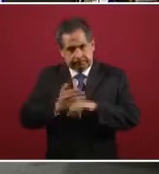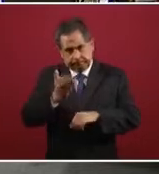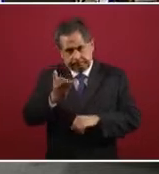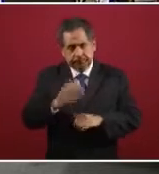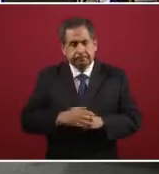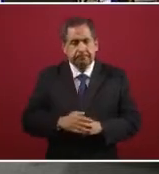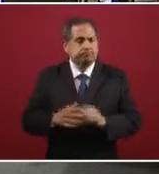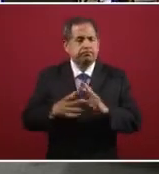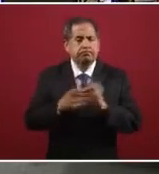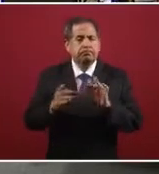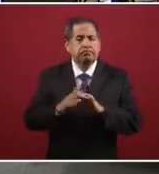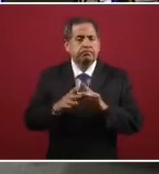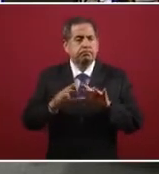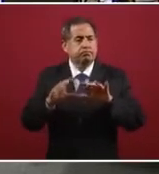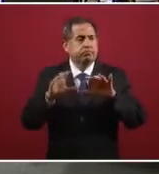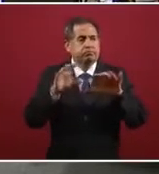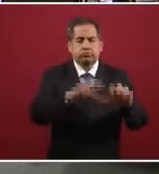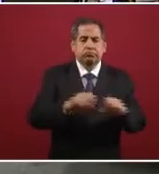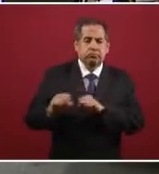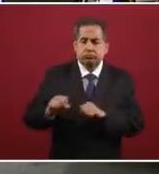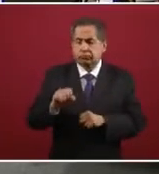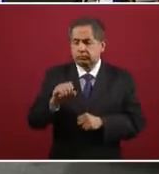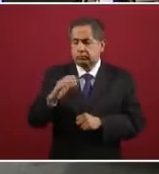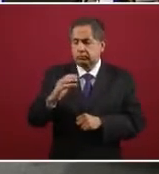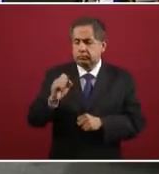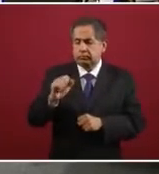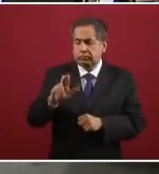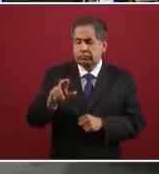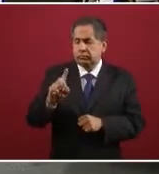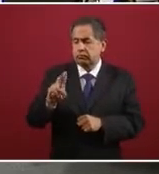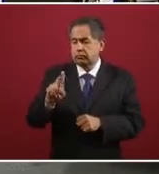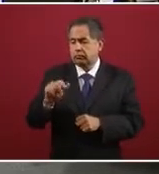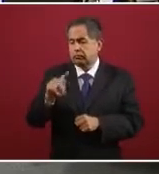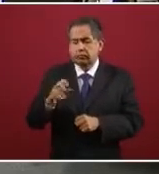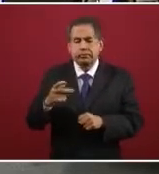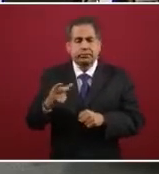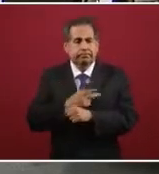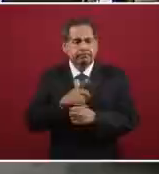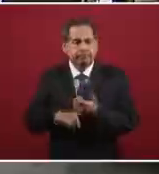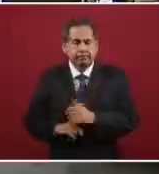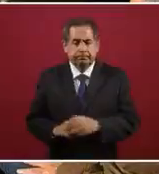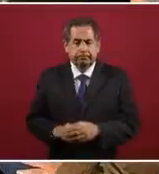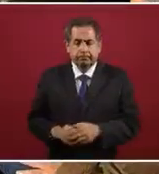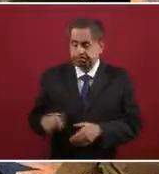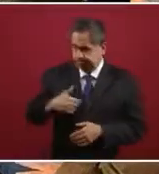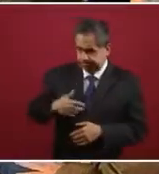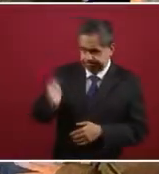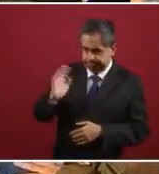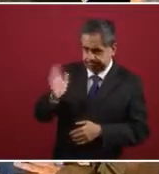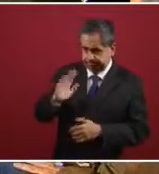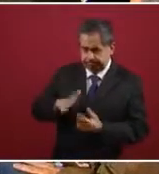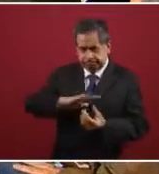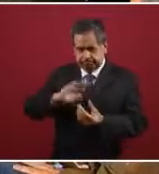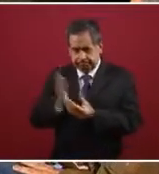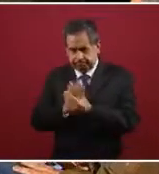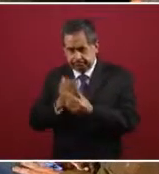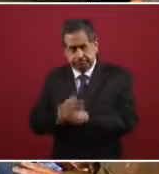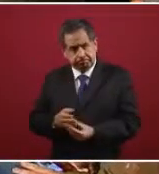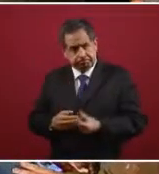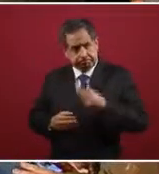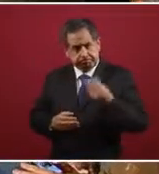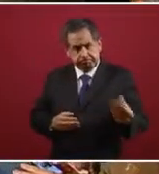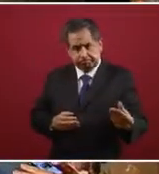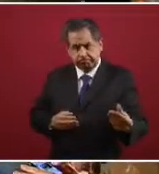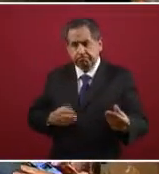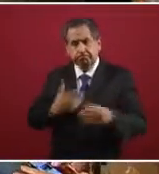sobre la extradición de César Duarte? Bueno, se han presentado todos los elementos a las autoridades norteamericanas, hicieron